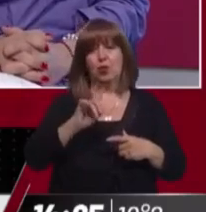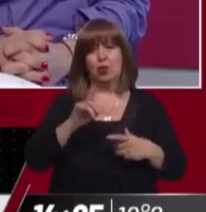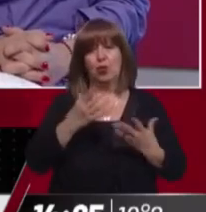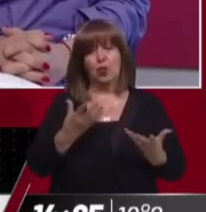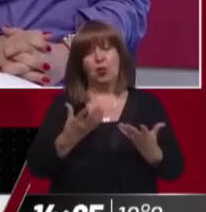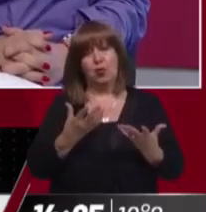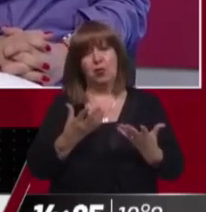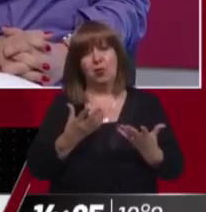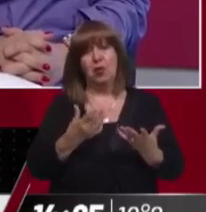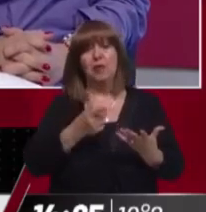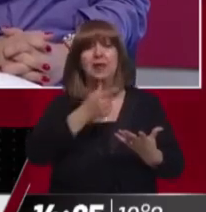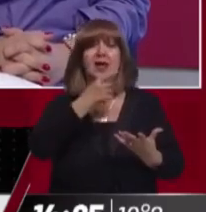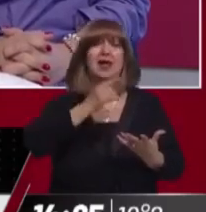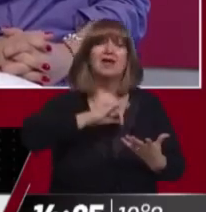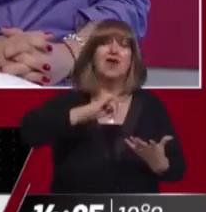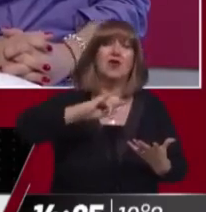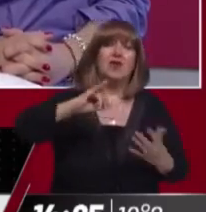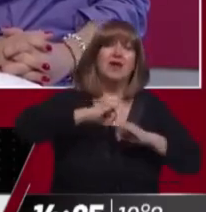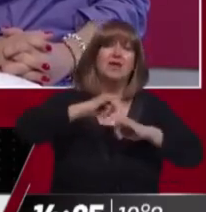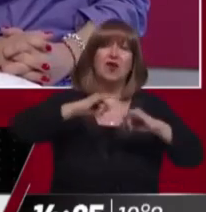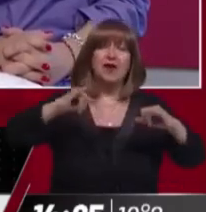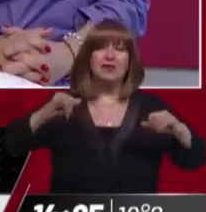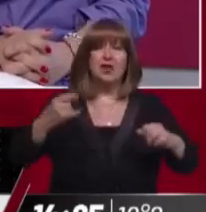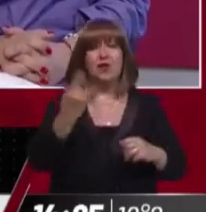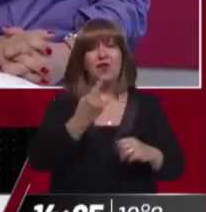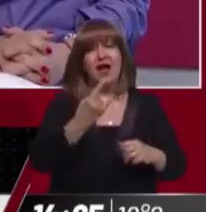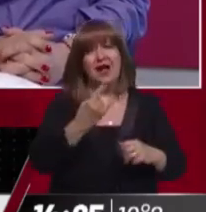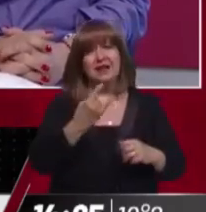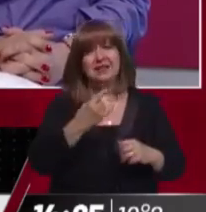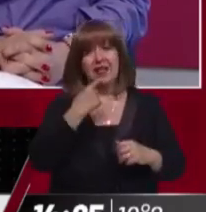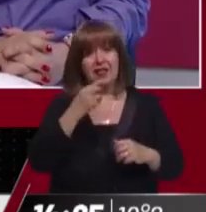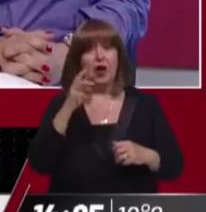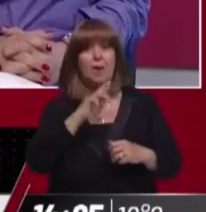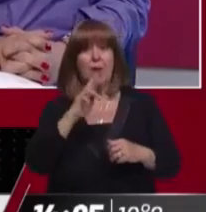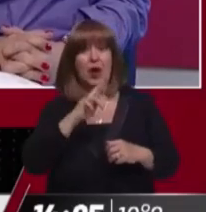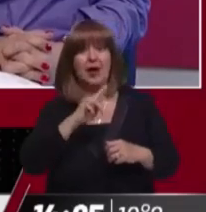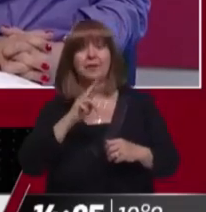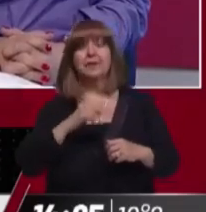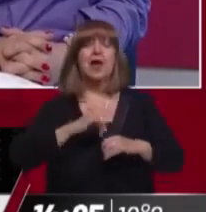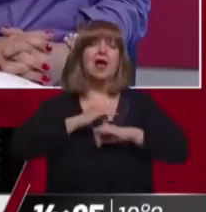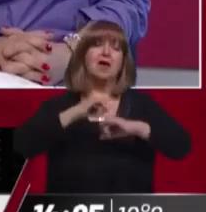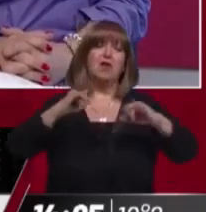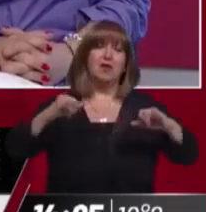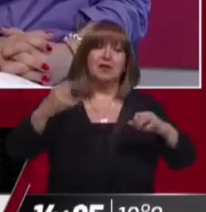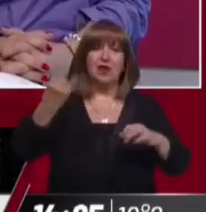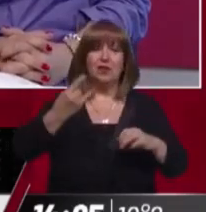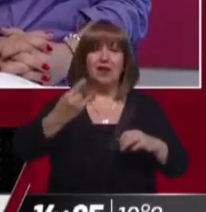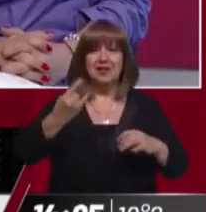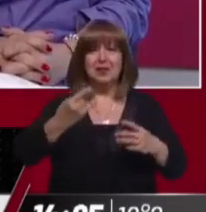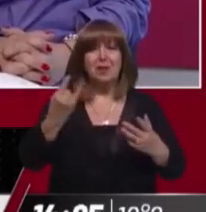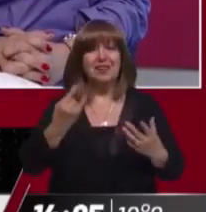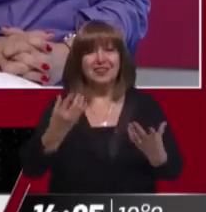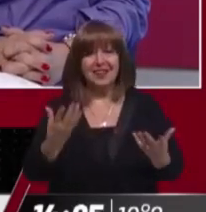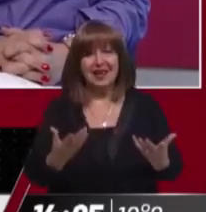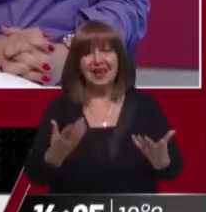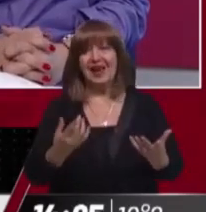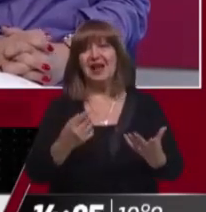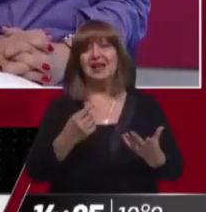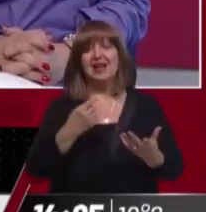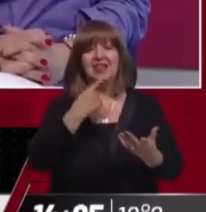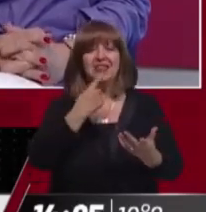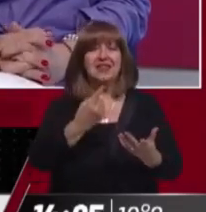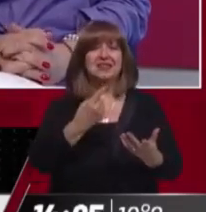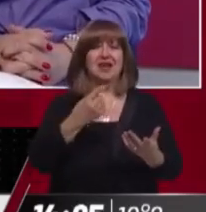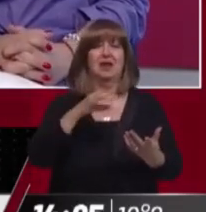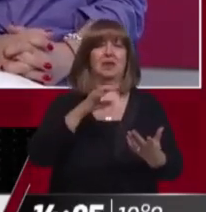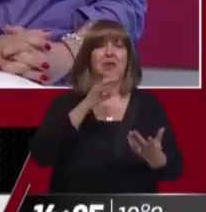basando en una información falsa algo que también hicieron los moderadores de la cadena ABC donde se transmitió el debate en vivo